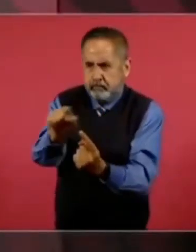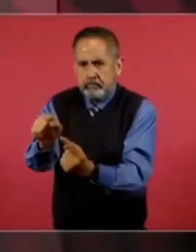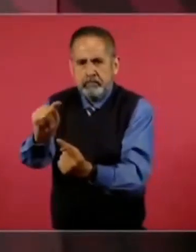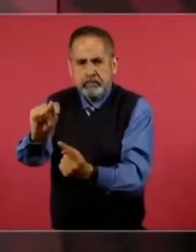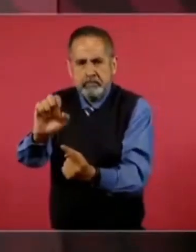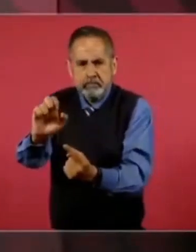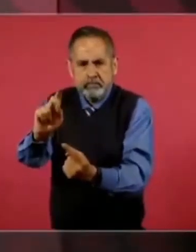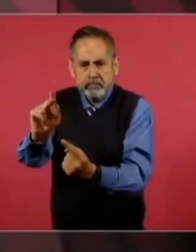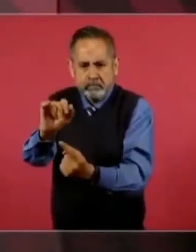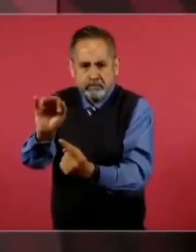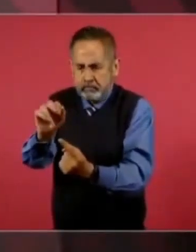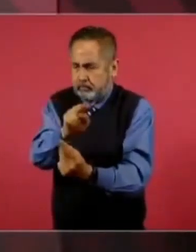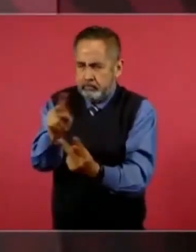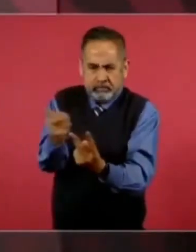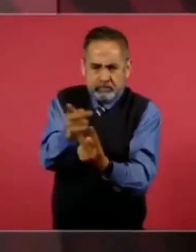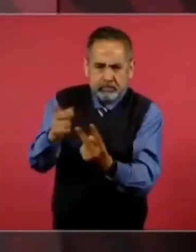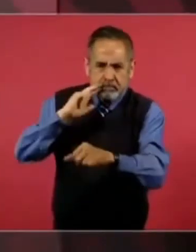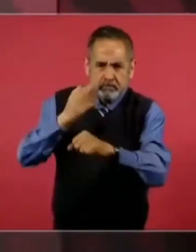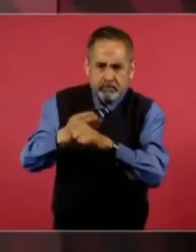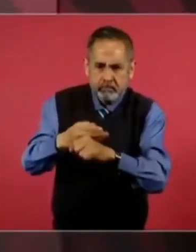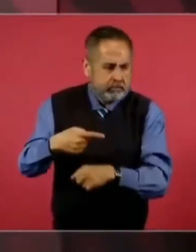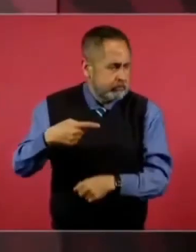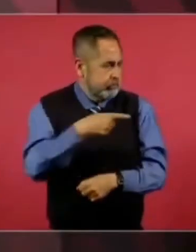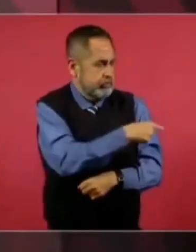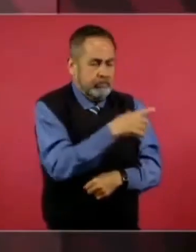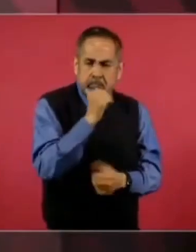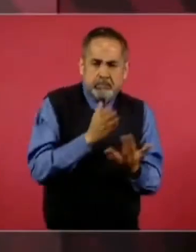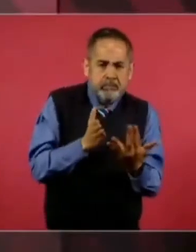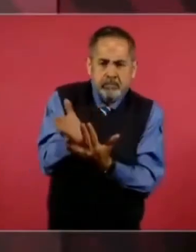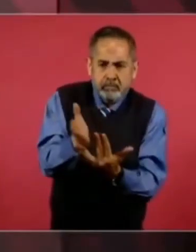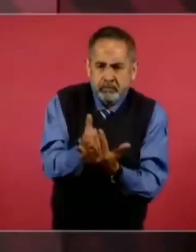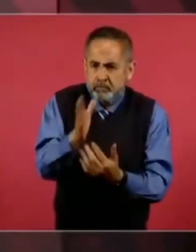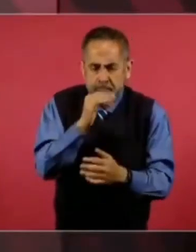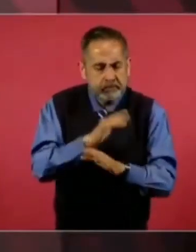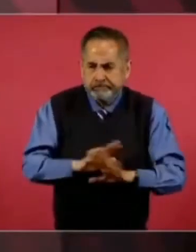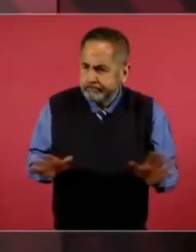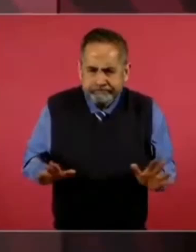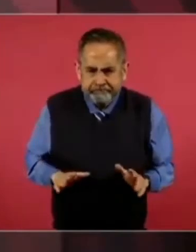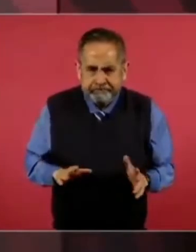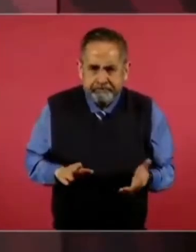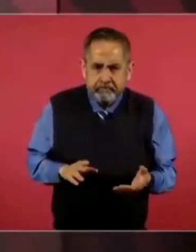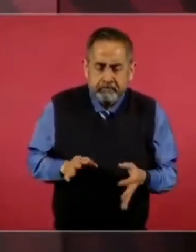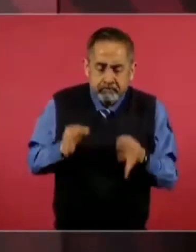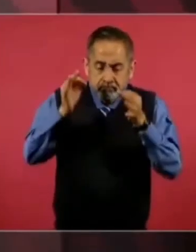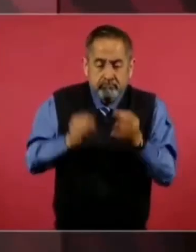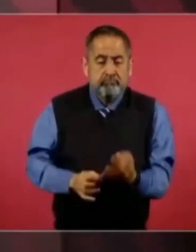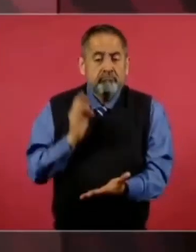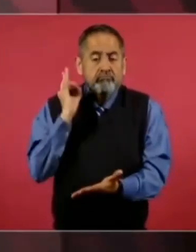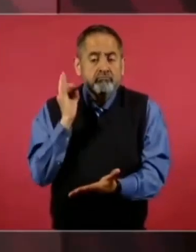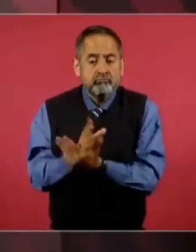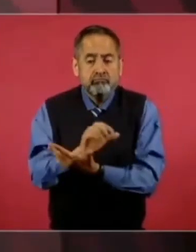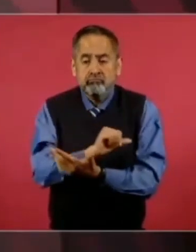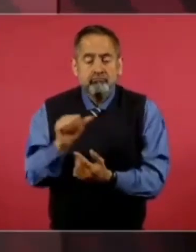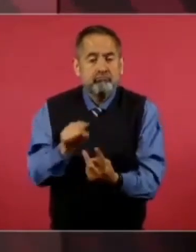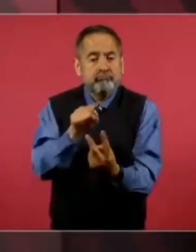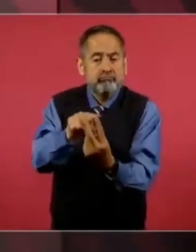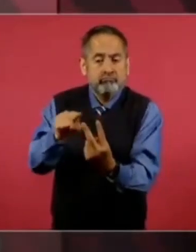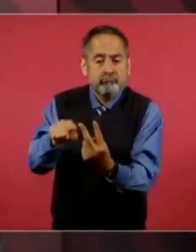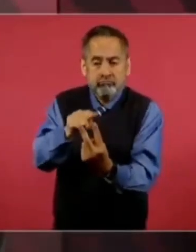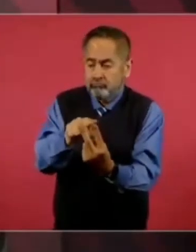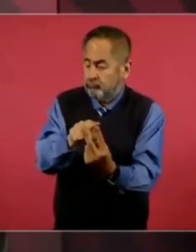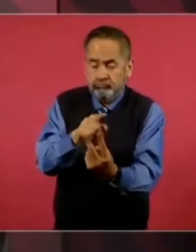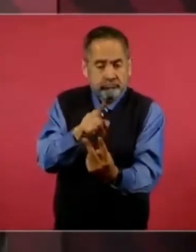a la Suprema Corte intervenir. Es facultad exclusiva de estos